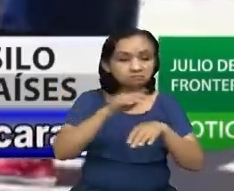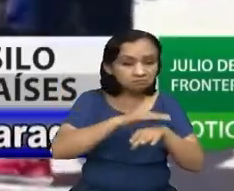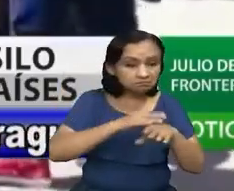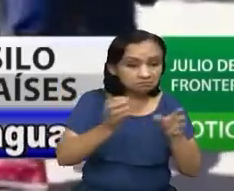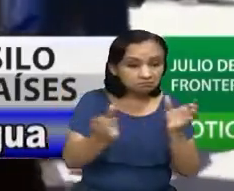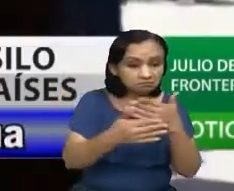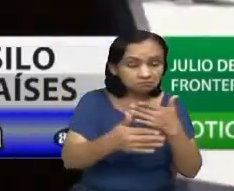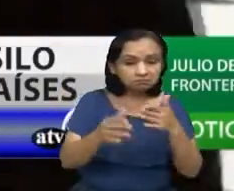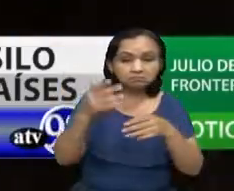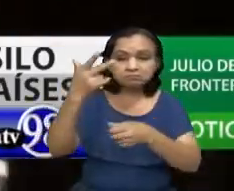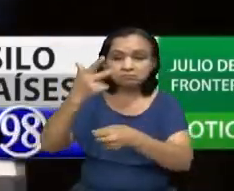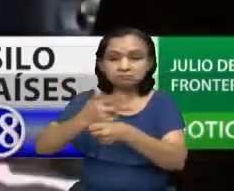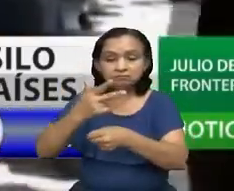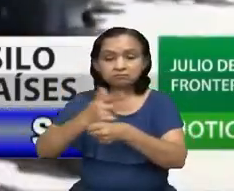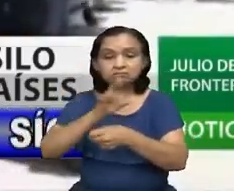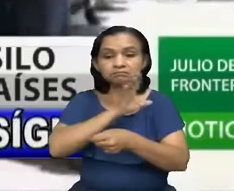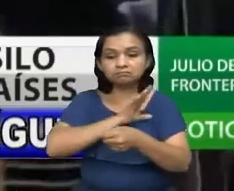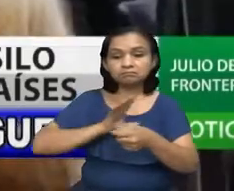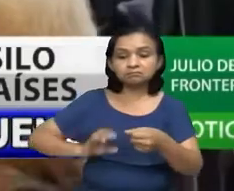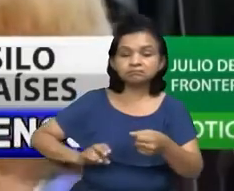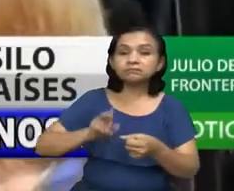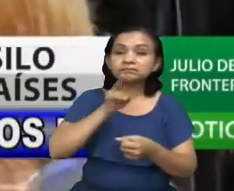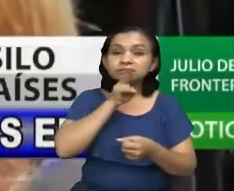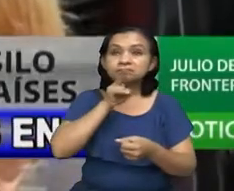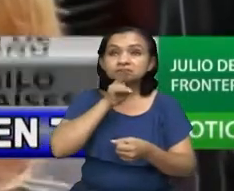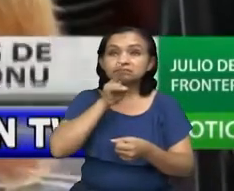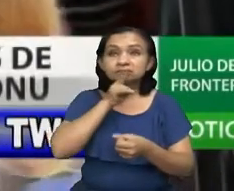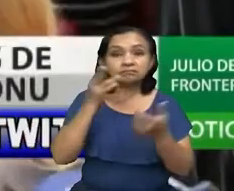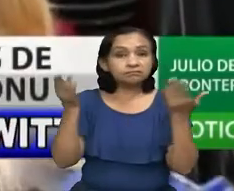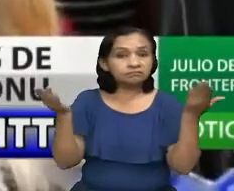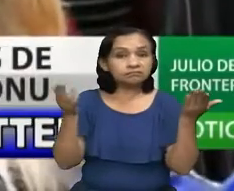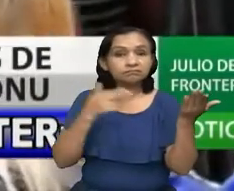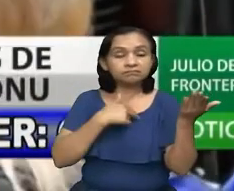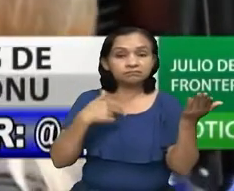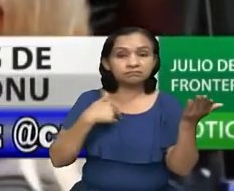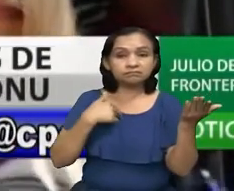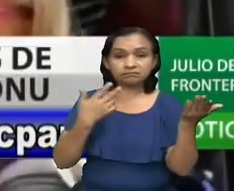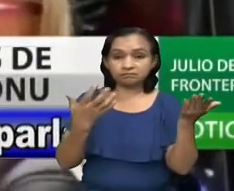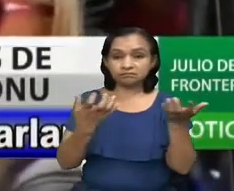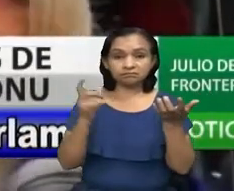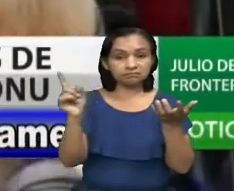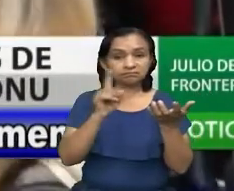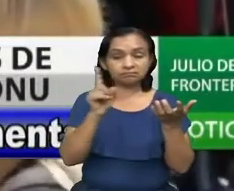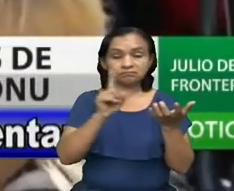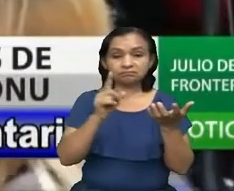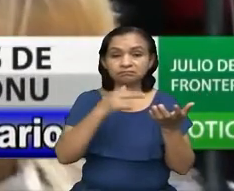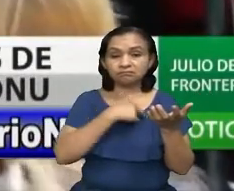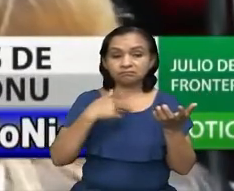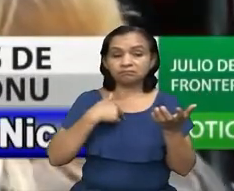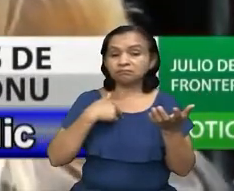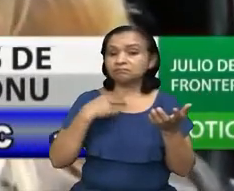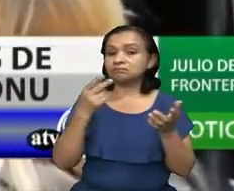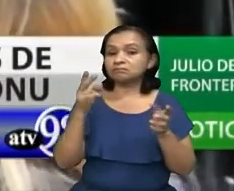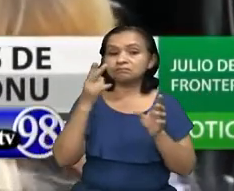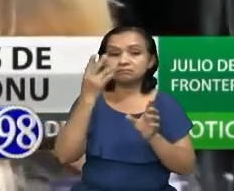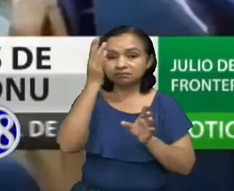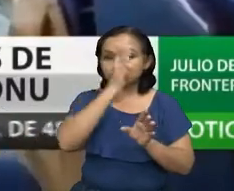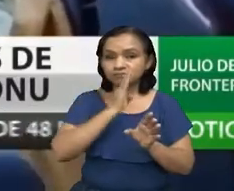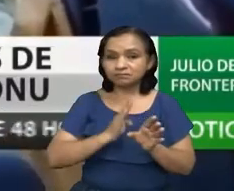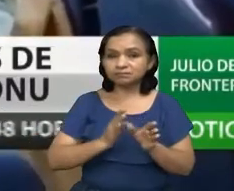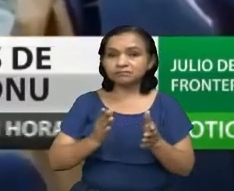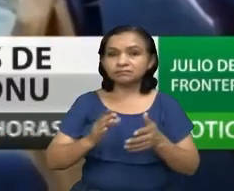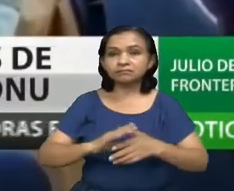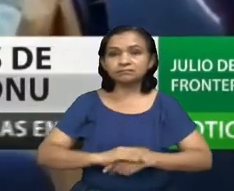indocumentados a Guatemala, El Salvador y Honduras, incluso aunque estos no hayan transitado por ellos.